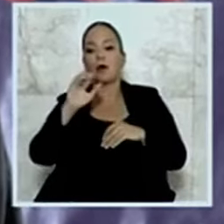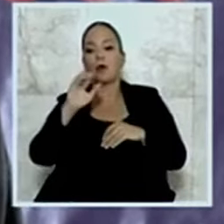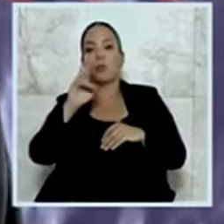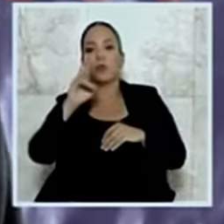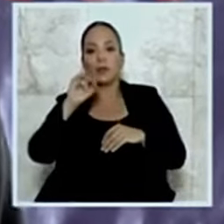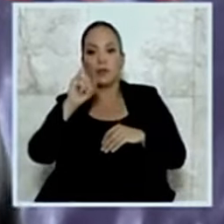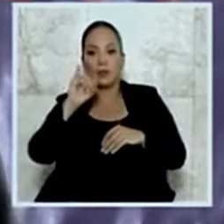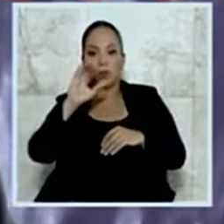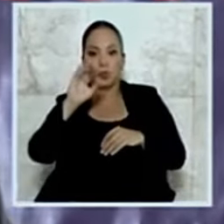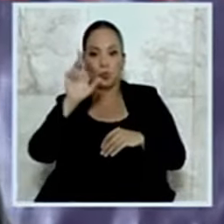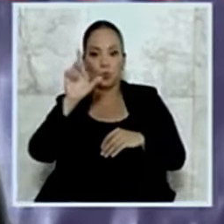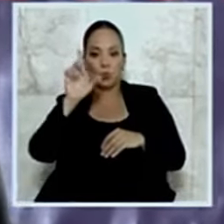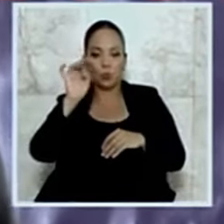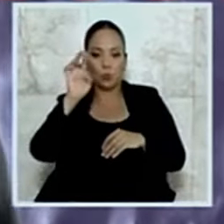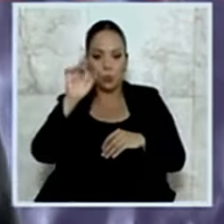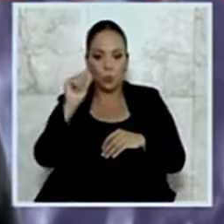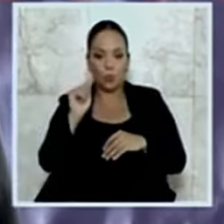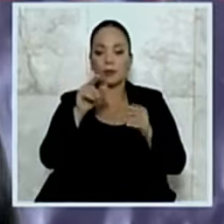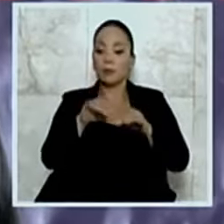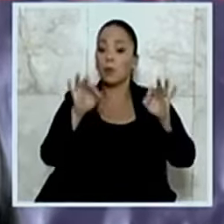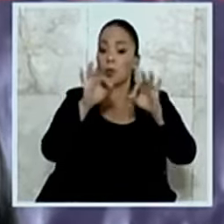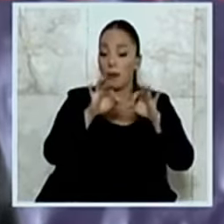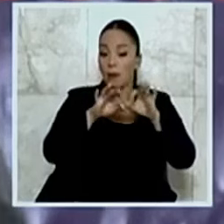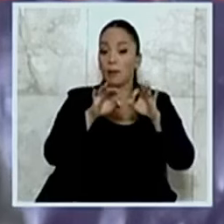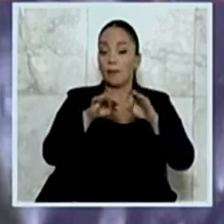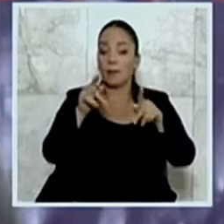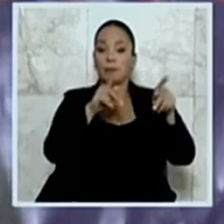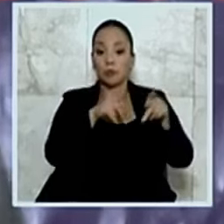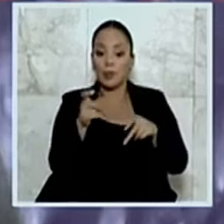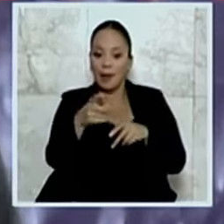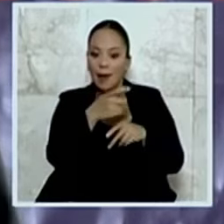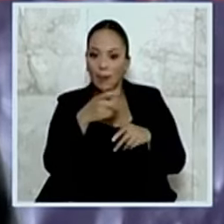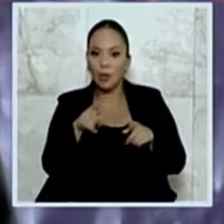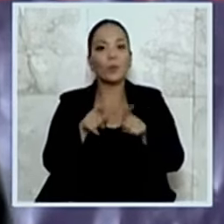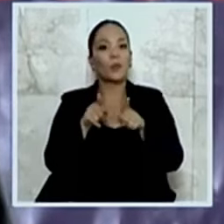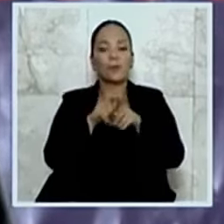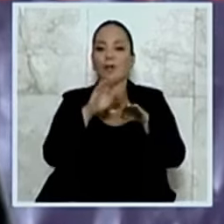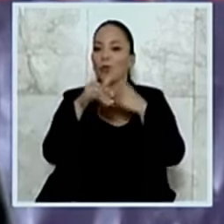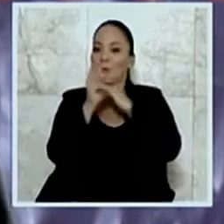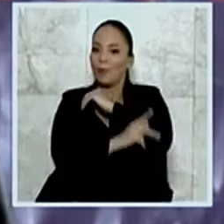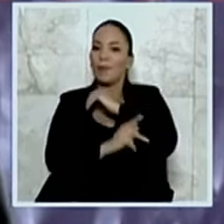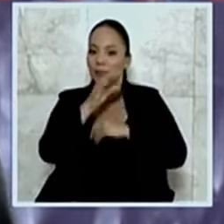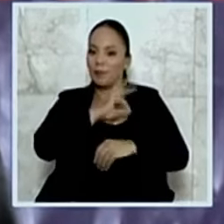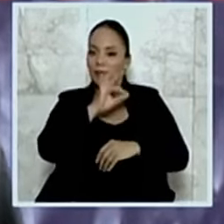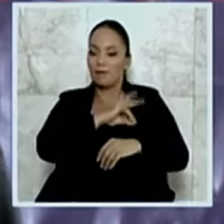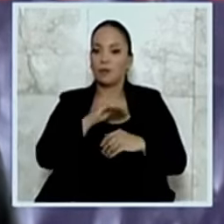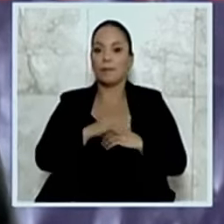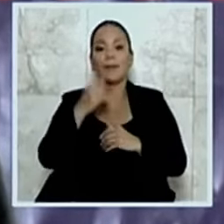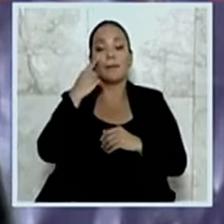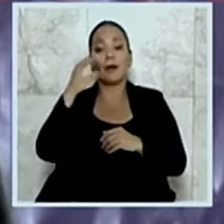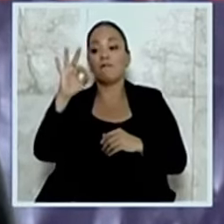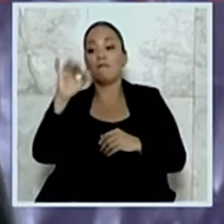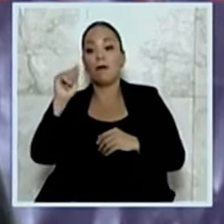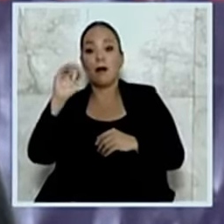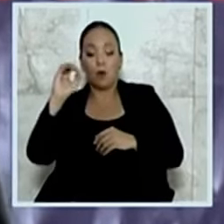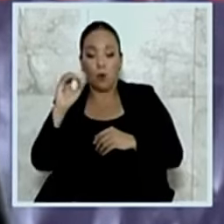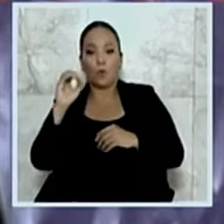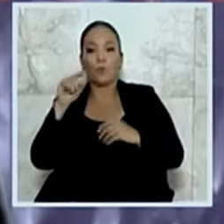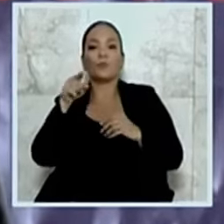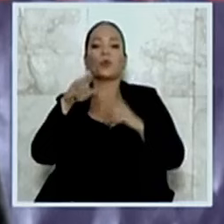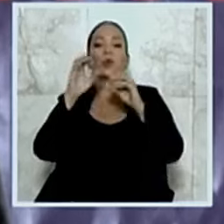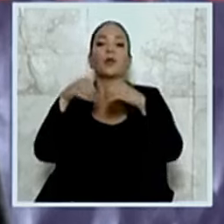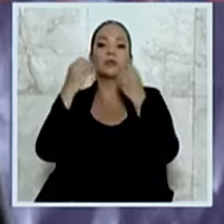Ahí sí, ahora sí. Gracias. Realmente la pregunta vale para aclarar también la importancia de la acuicultura, no solamente para efectos